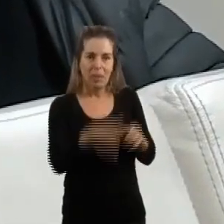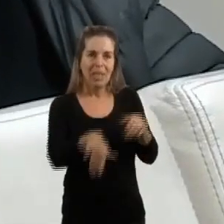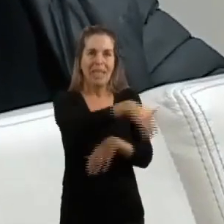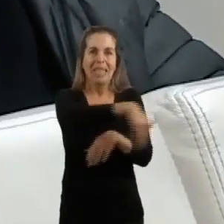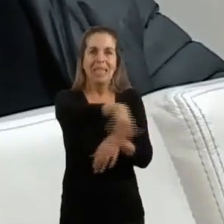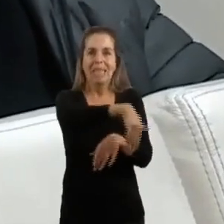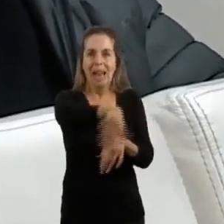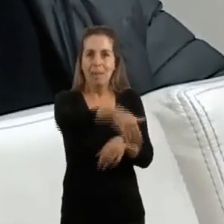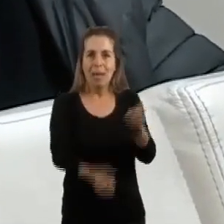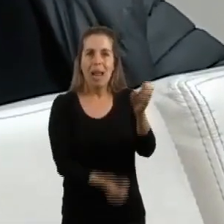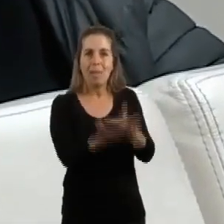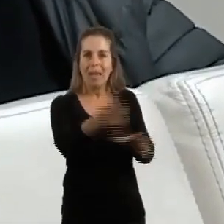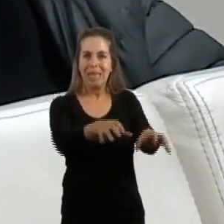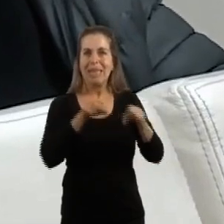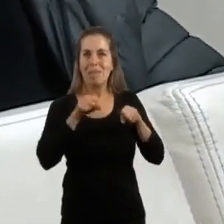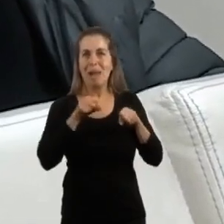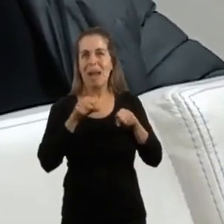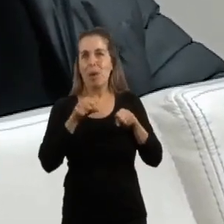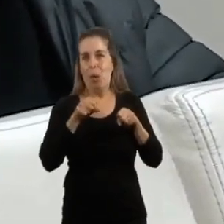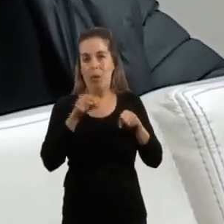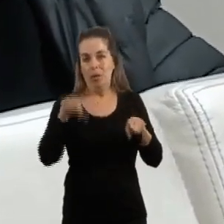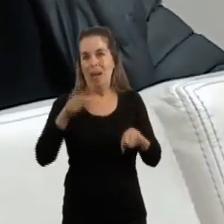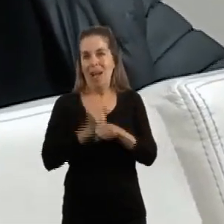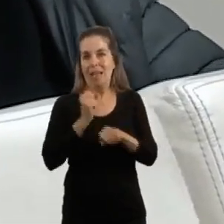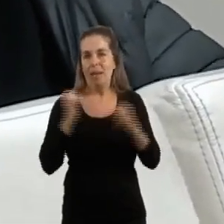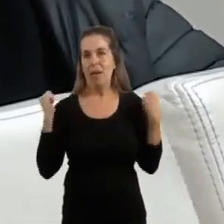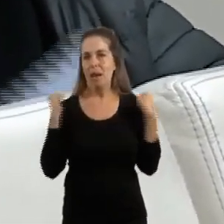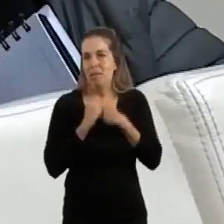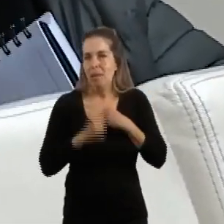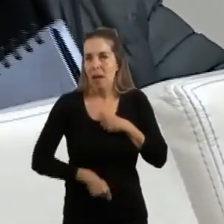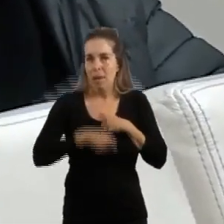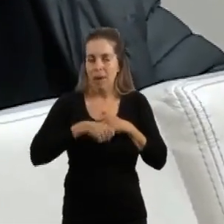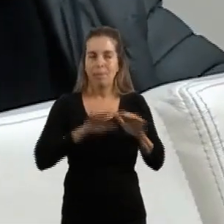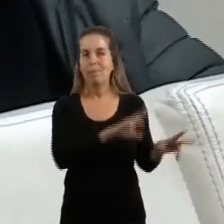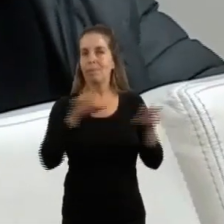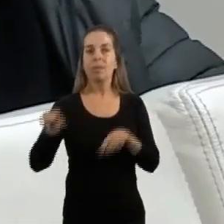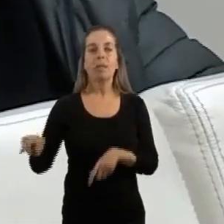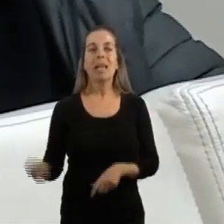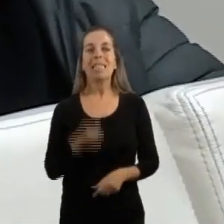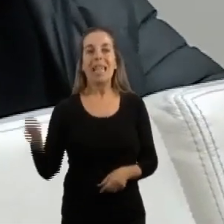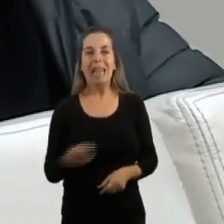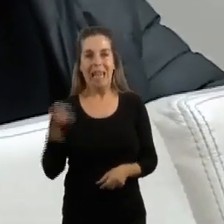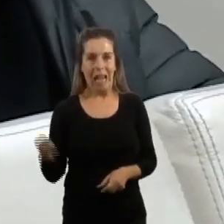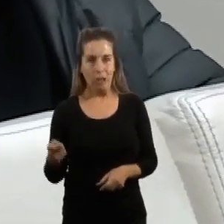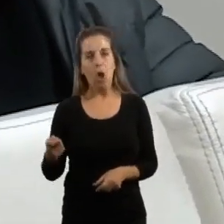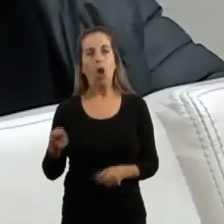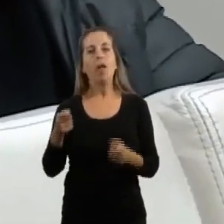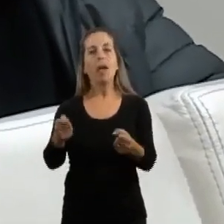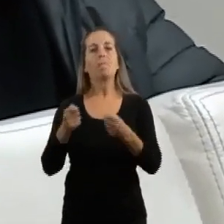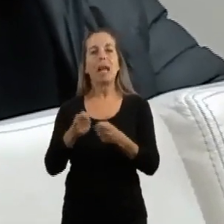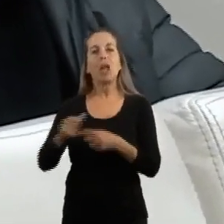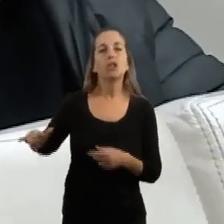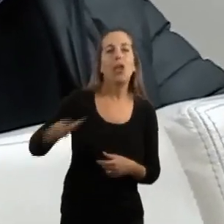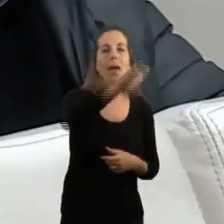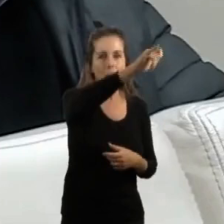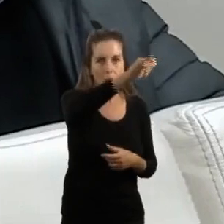mañana. Estamos en la calle y venimos para aquí, sí, así que hay que venir abrigado. El gremio de pilotos, APLA, habla de